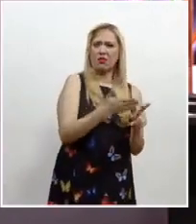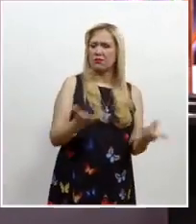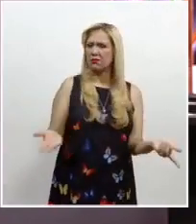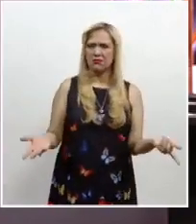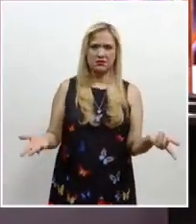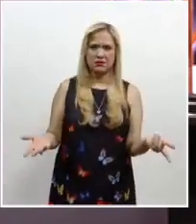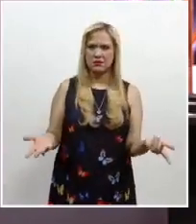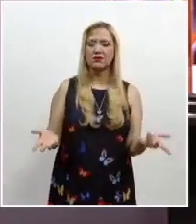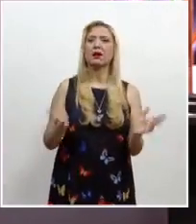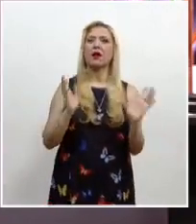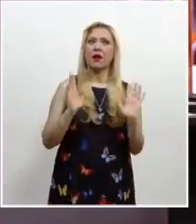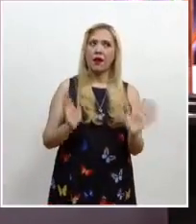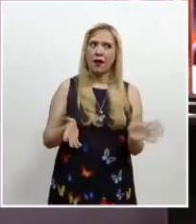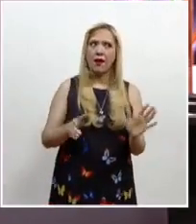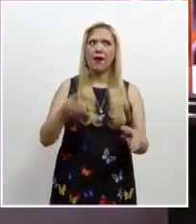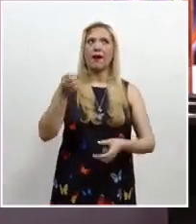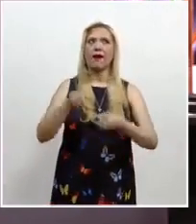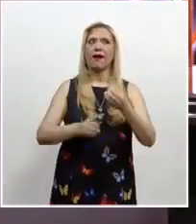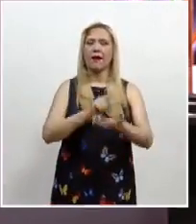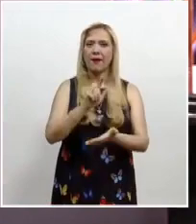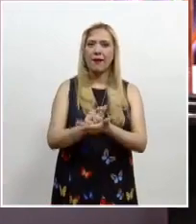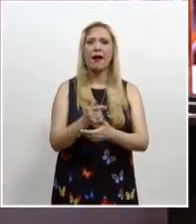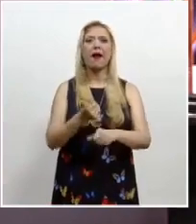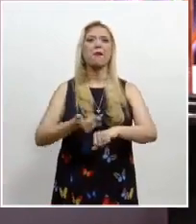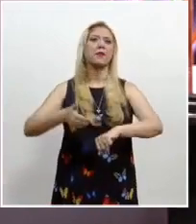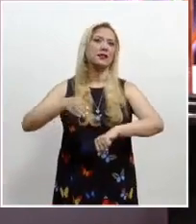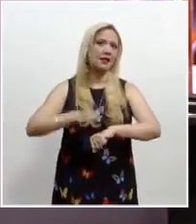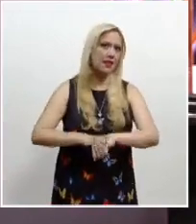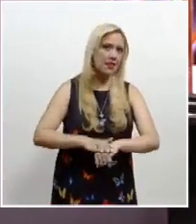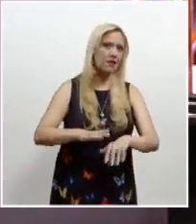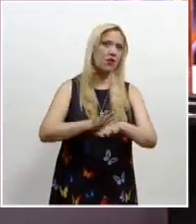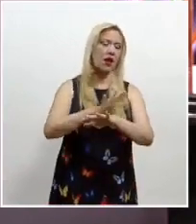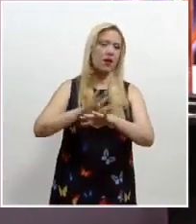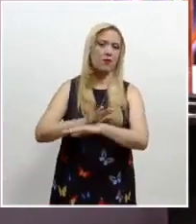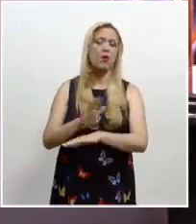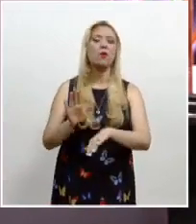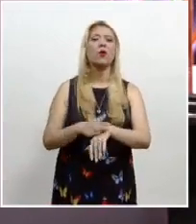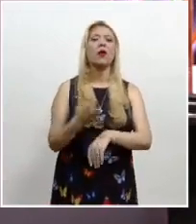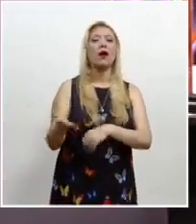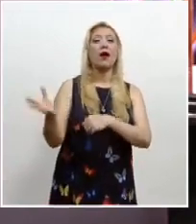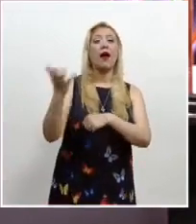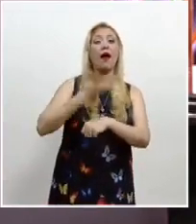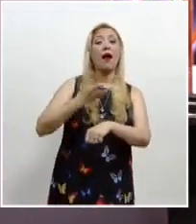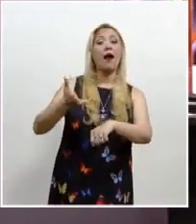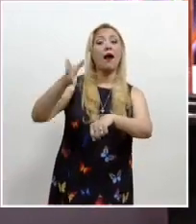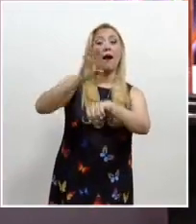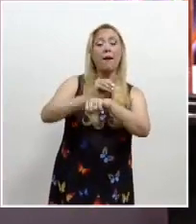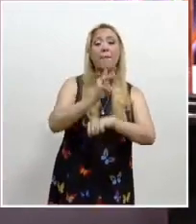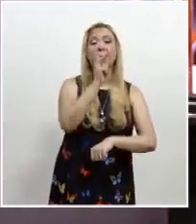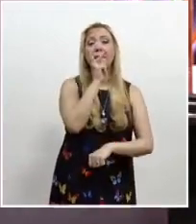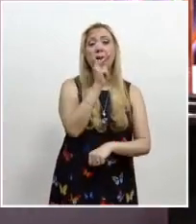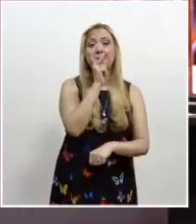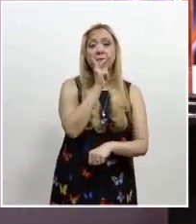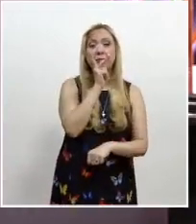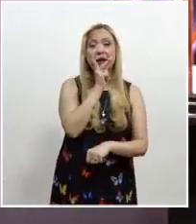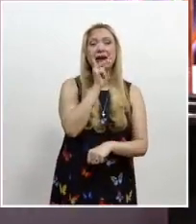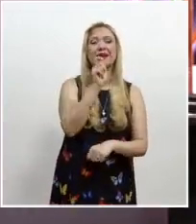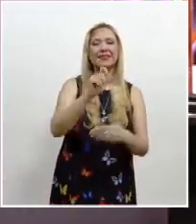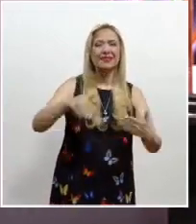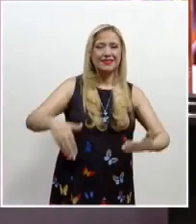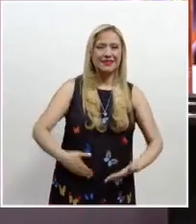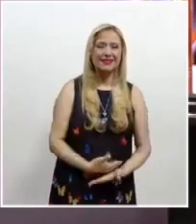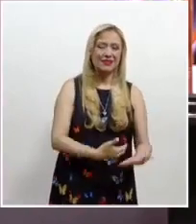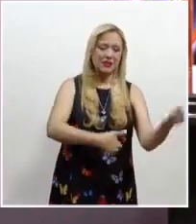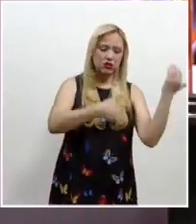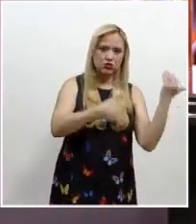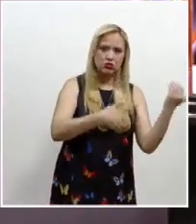desde el ámbito jurisdiccional, pero también en el administrativo, porque tenemos licencias de paternidad a la par que las licencias de maternidad,